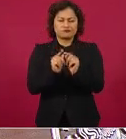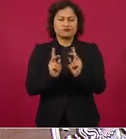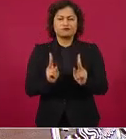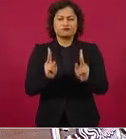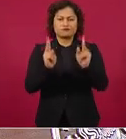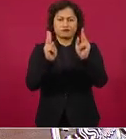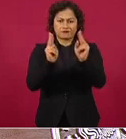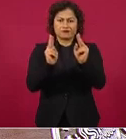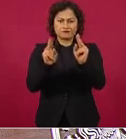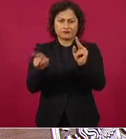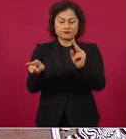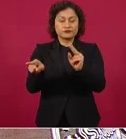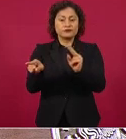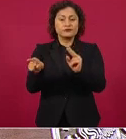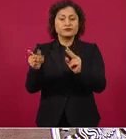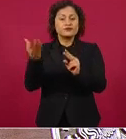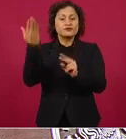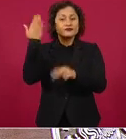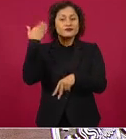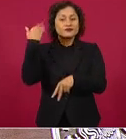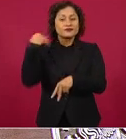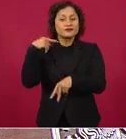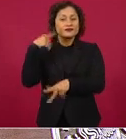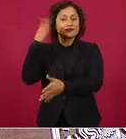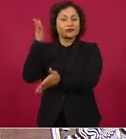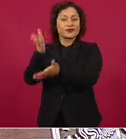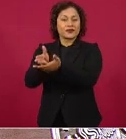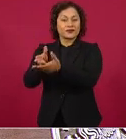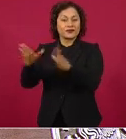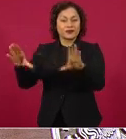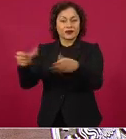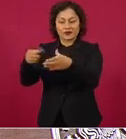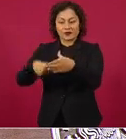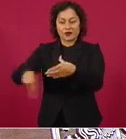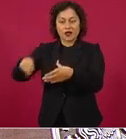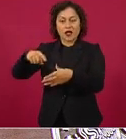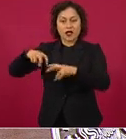de la ceremonia de la joven que canta